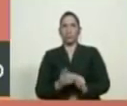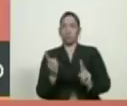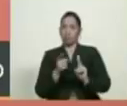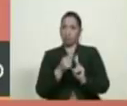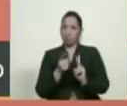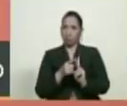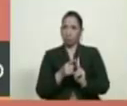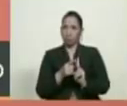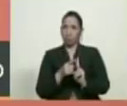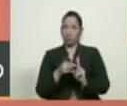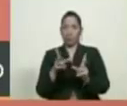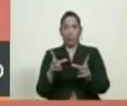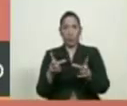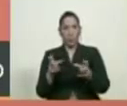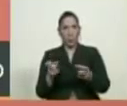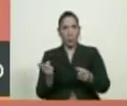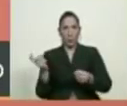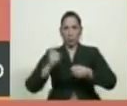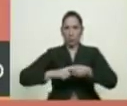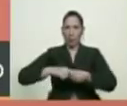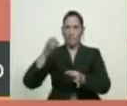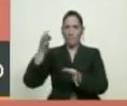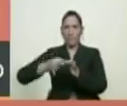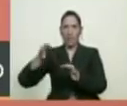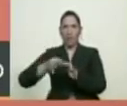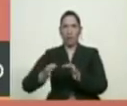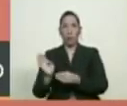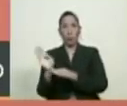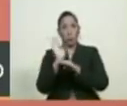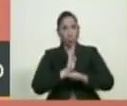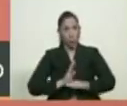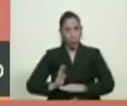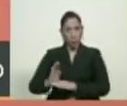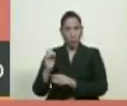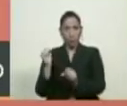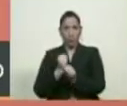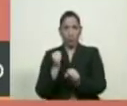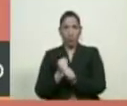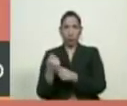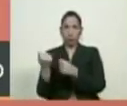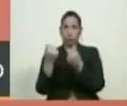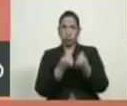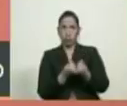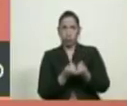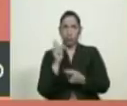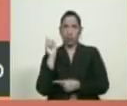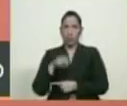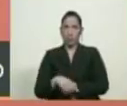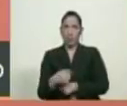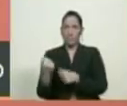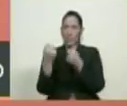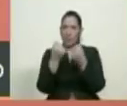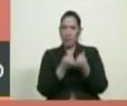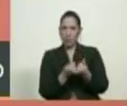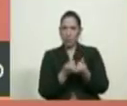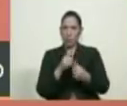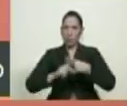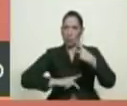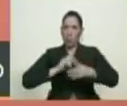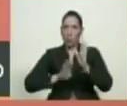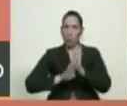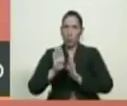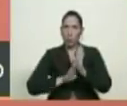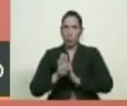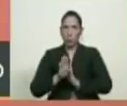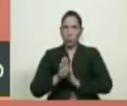un salario anclado al petro, eso protege el salario de los trabajadores y los trabajadores, pero también protege el precio de los productos. Creo que ha